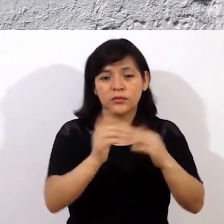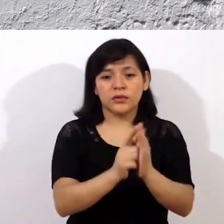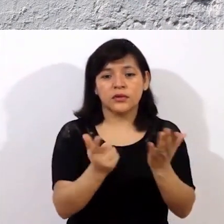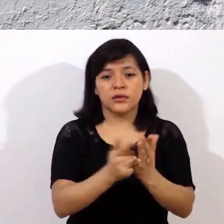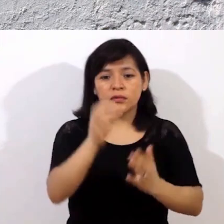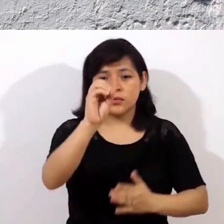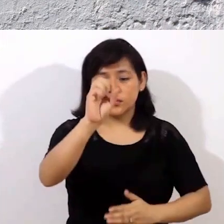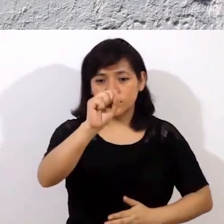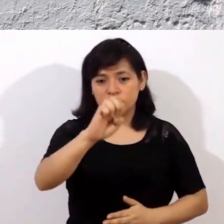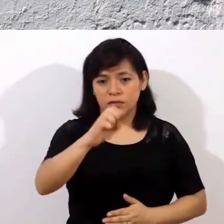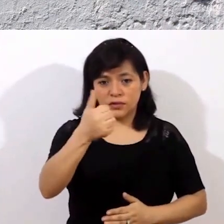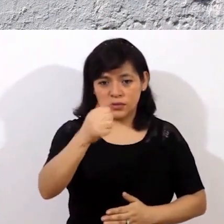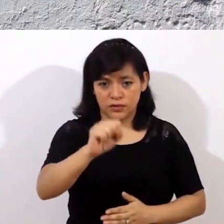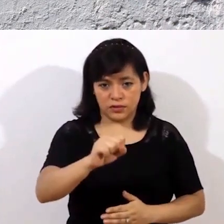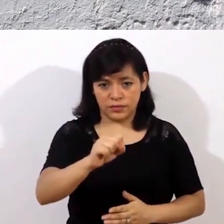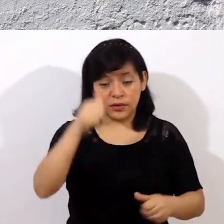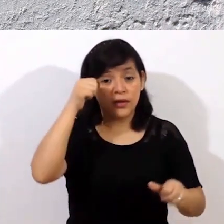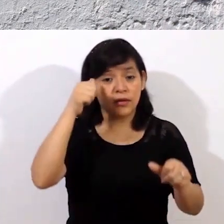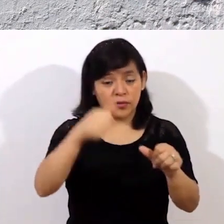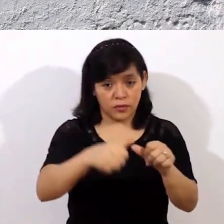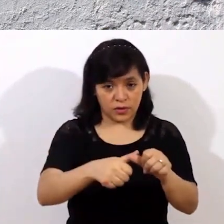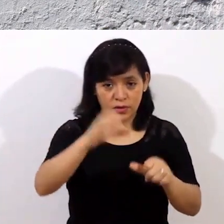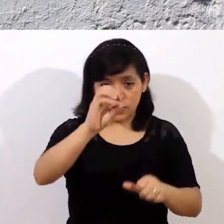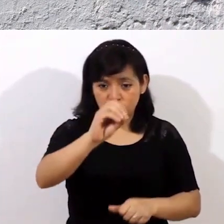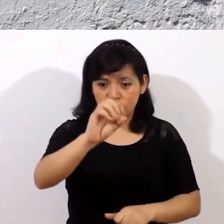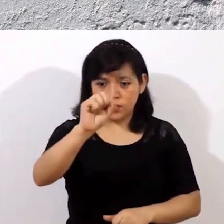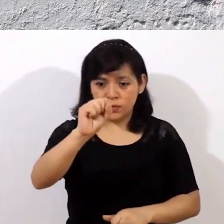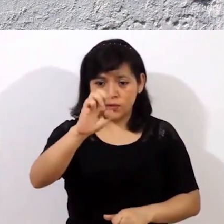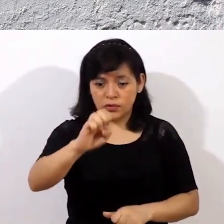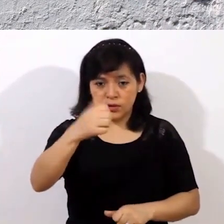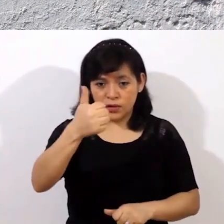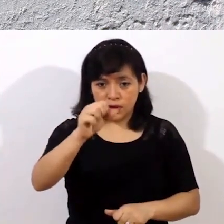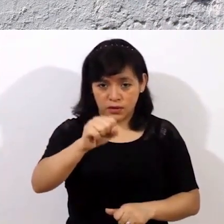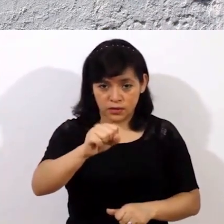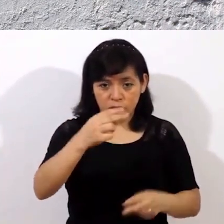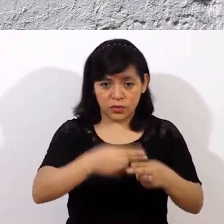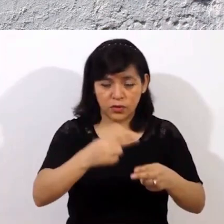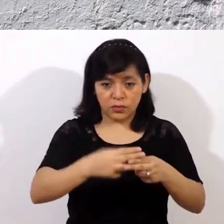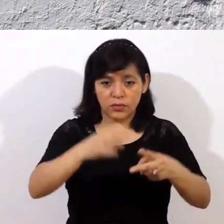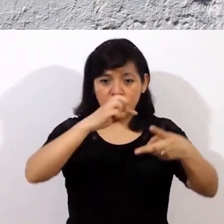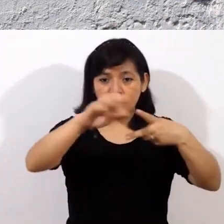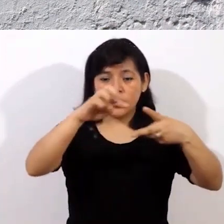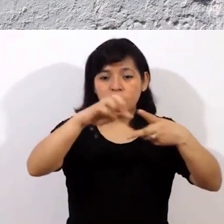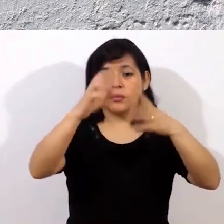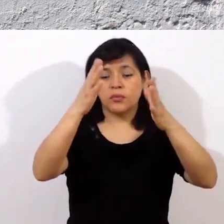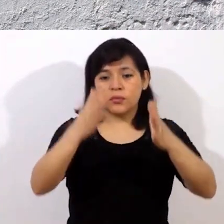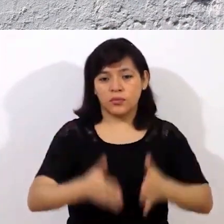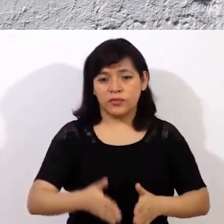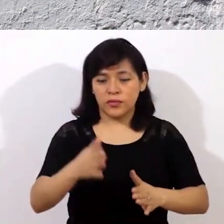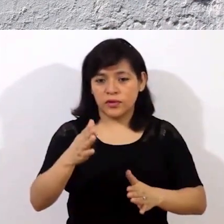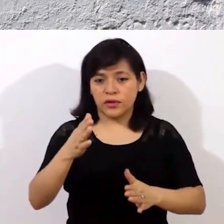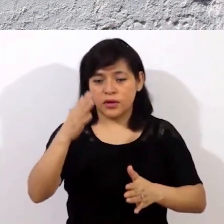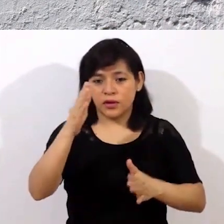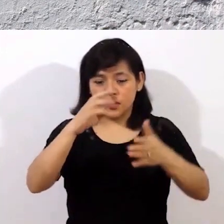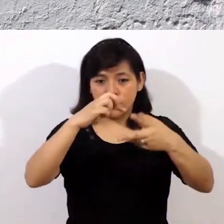un comentario acerca del libro de Oseas. No olvides que Oseas es el primero de los profetas